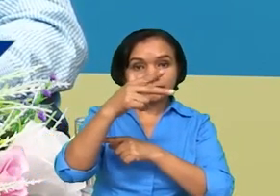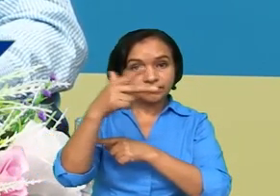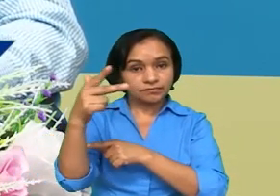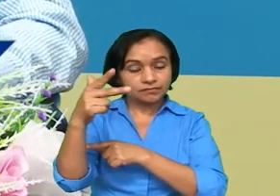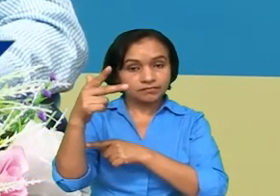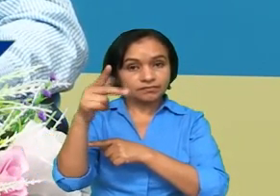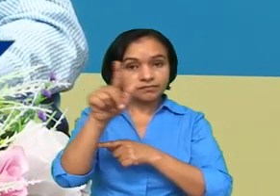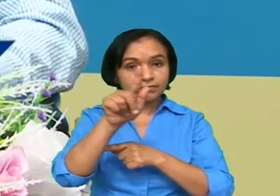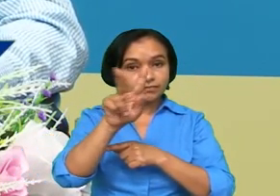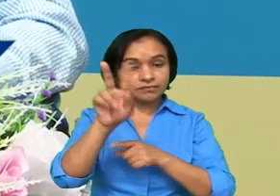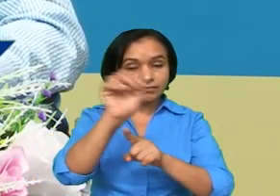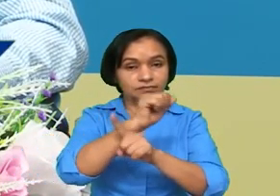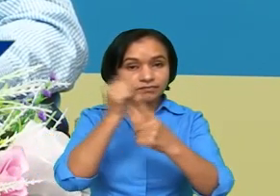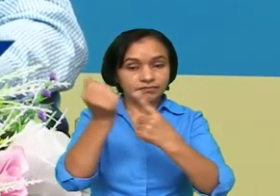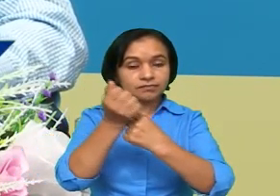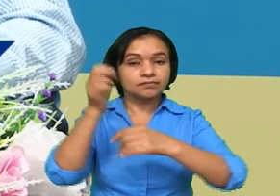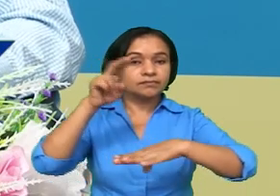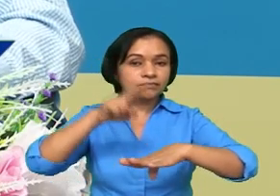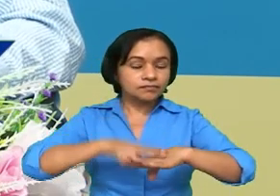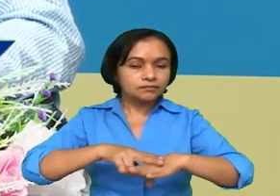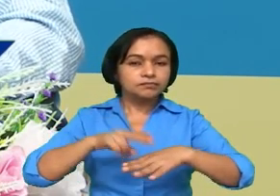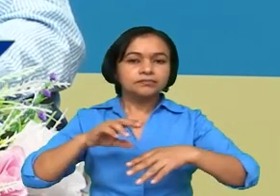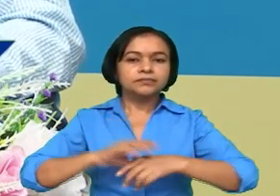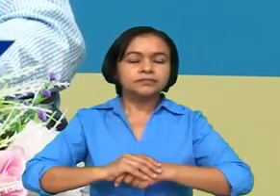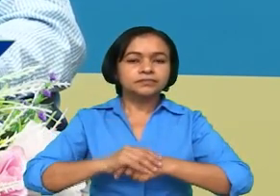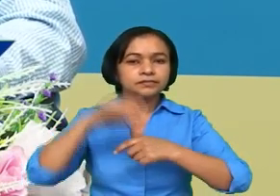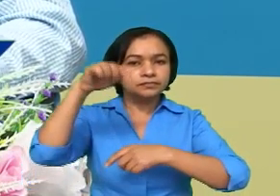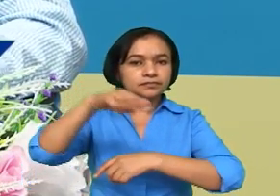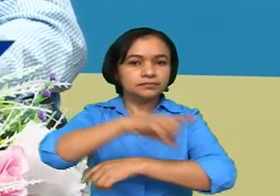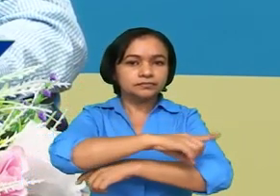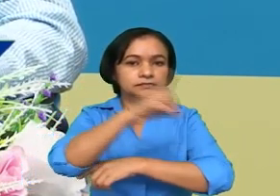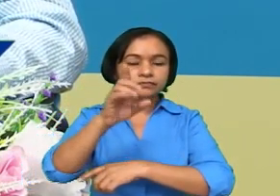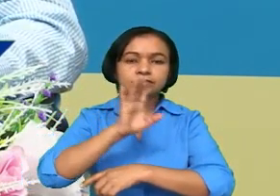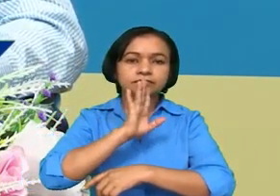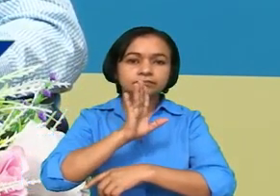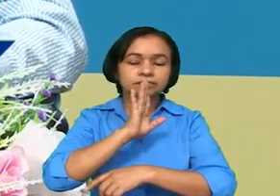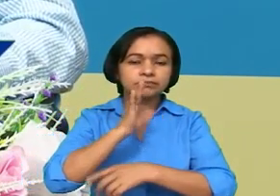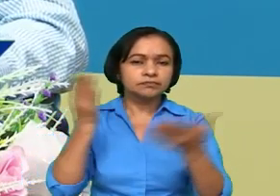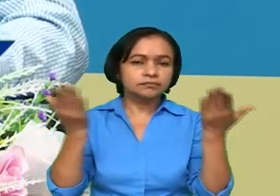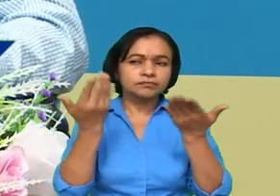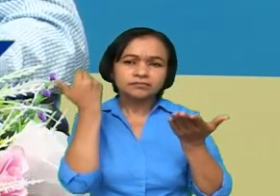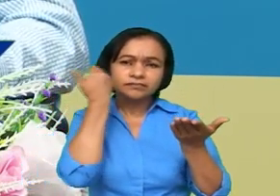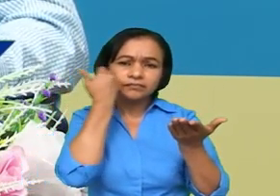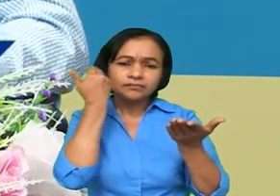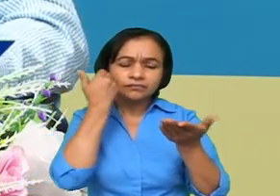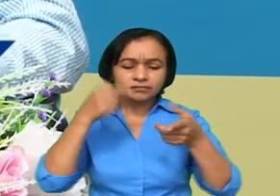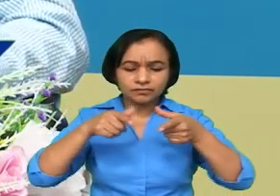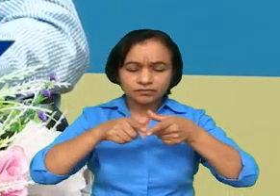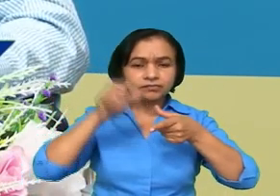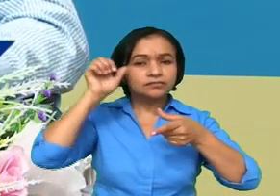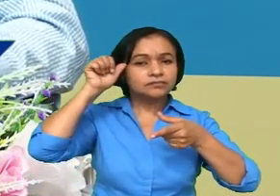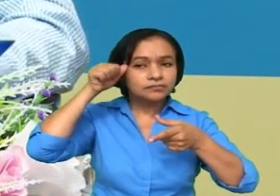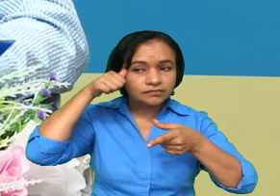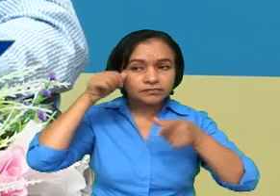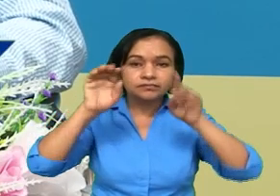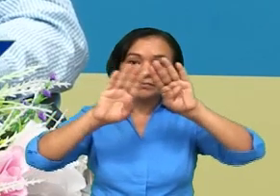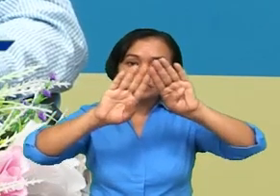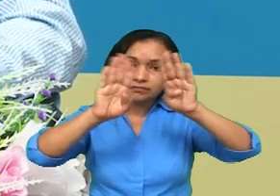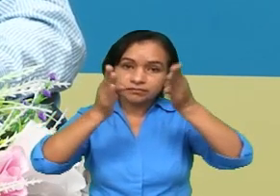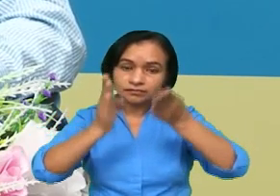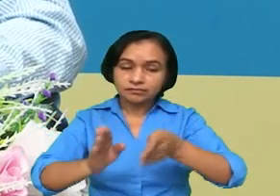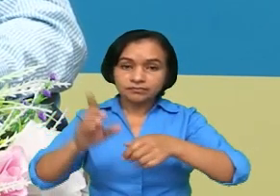el canal parlamentario del canal de la Asamblea Nacional. Hoy estamos conversando sobre las infecciones urinarias en la mujer.